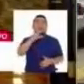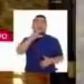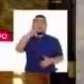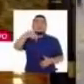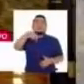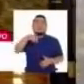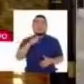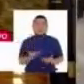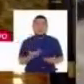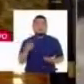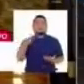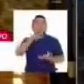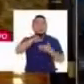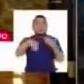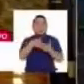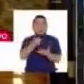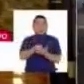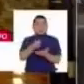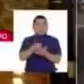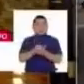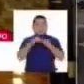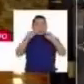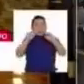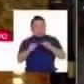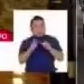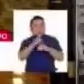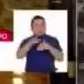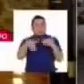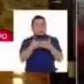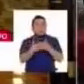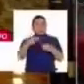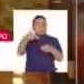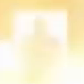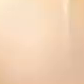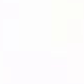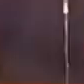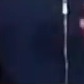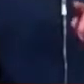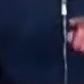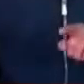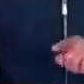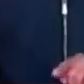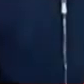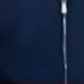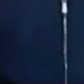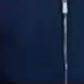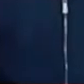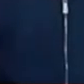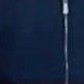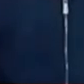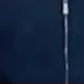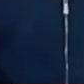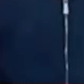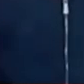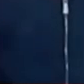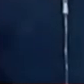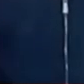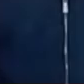GNB, lo que estoy armando yo es clientelismo político, base social, hasta que la plata se acabe,